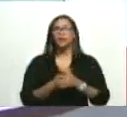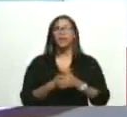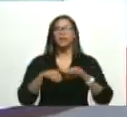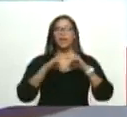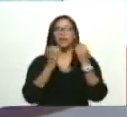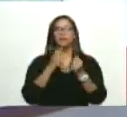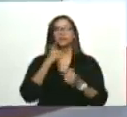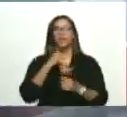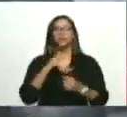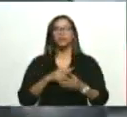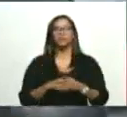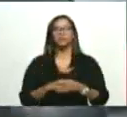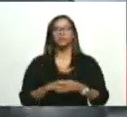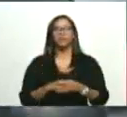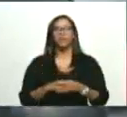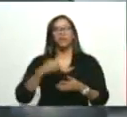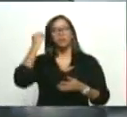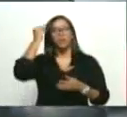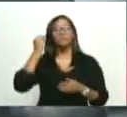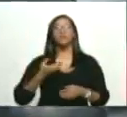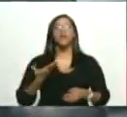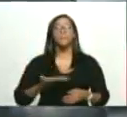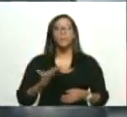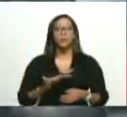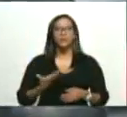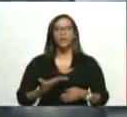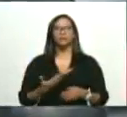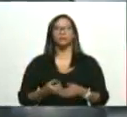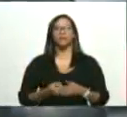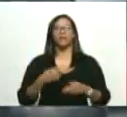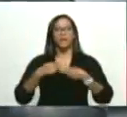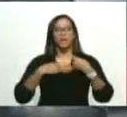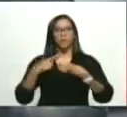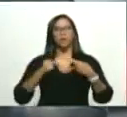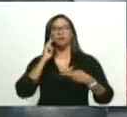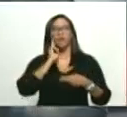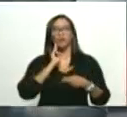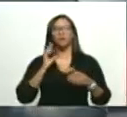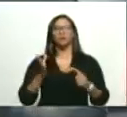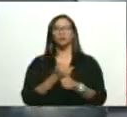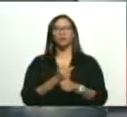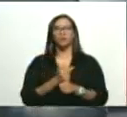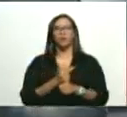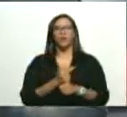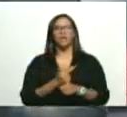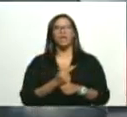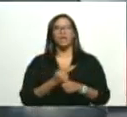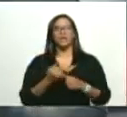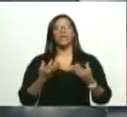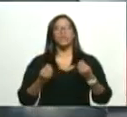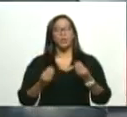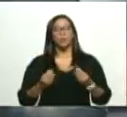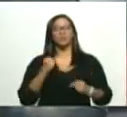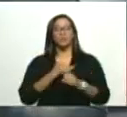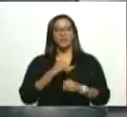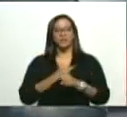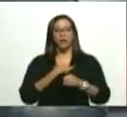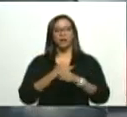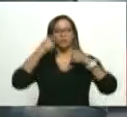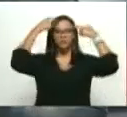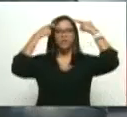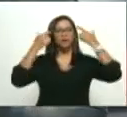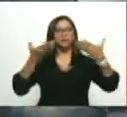política? Una cosa que yo creo que es sumamente importante y que la Revolución Bolivariana consiguió, y que es mucho del trabajo que Hugo Chávez